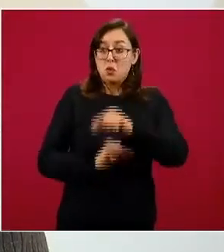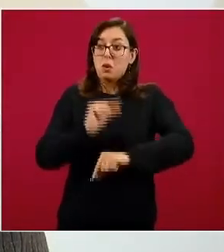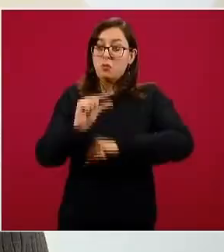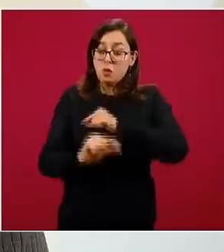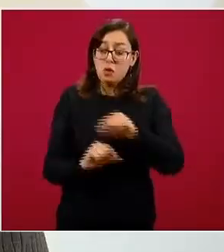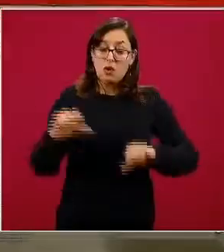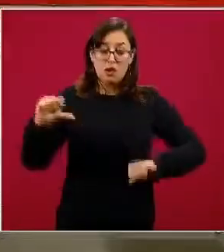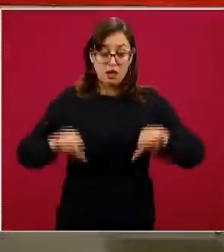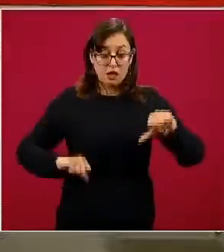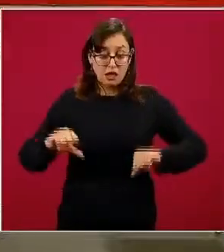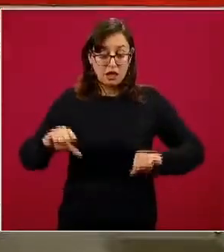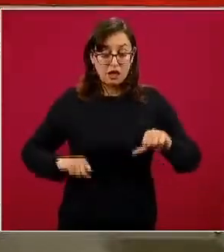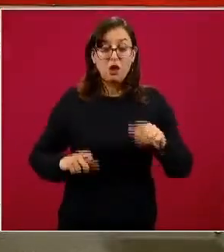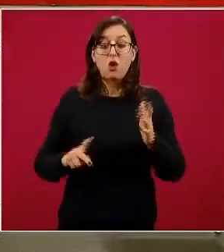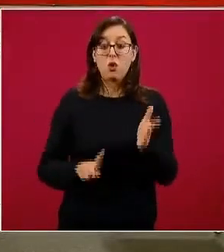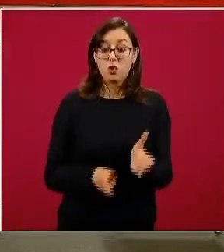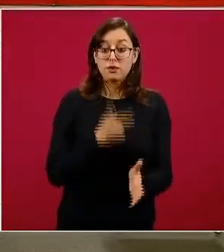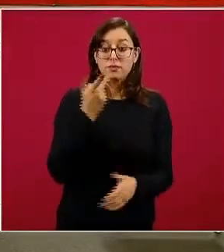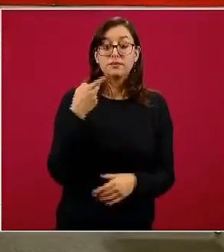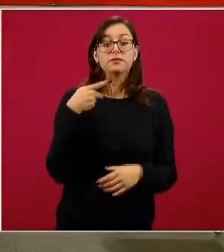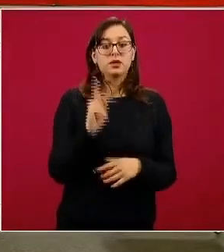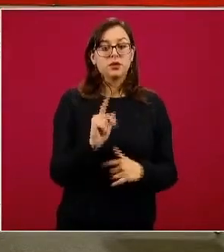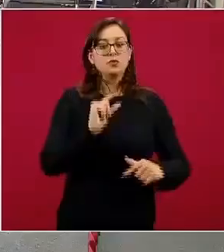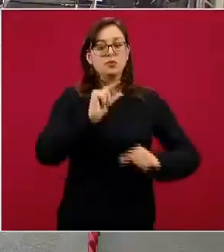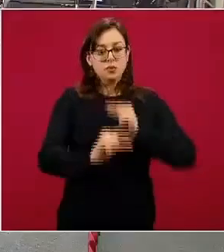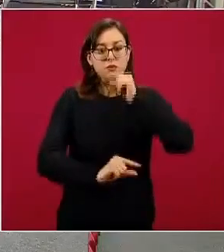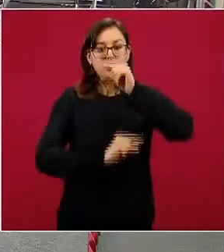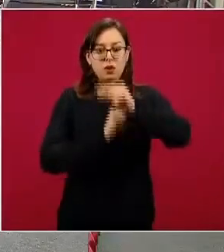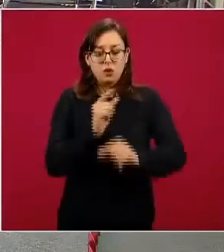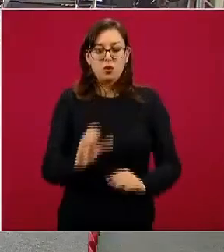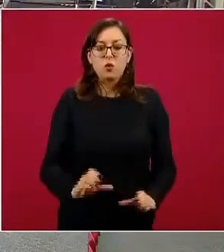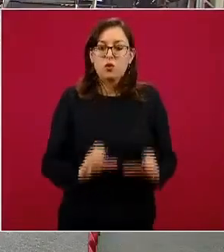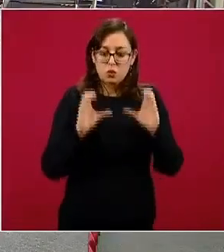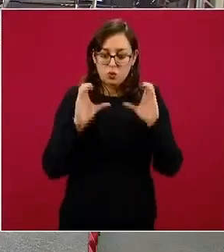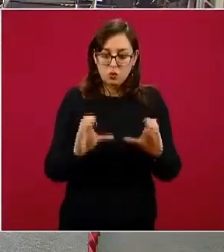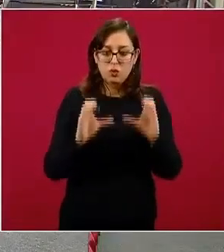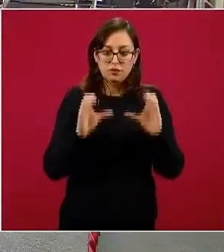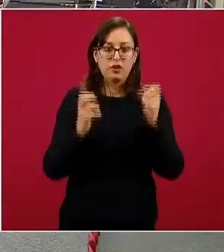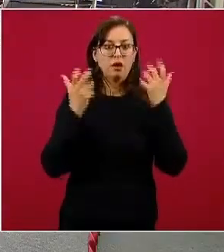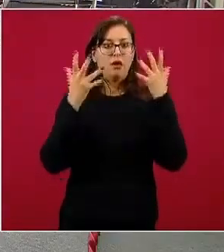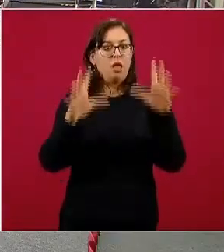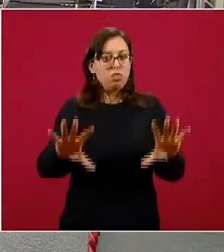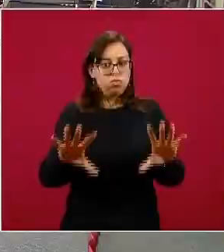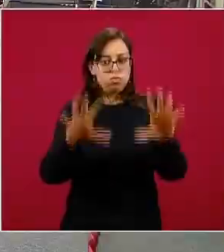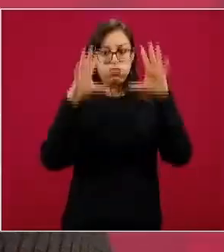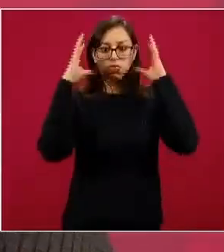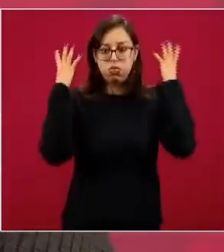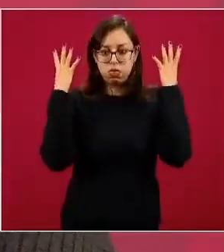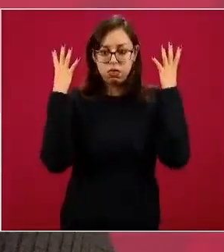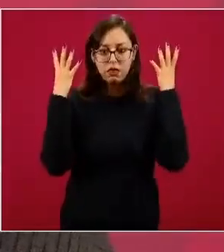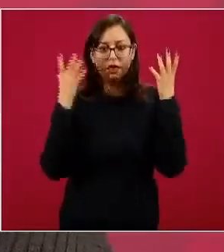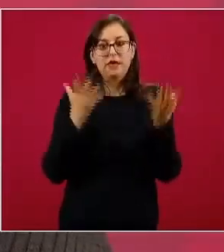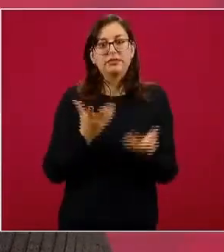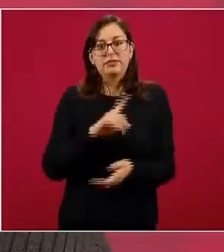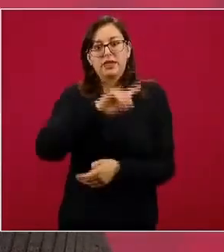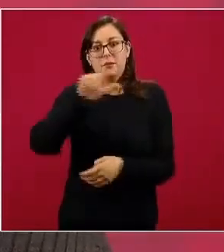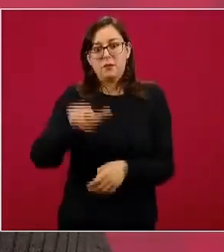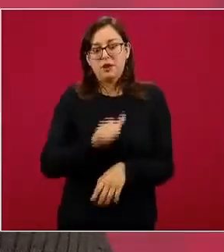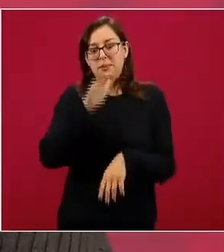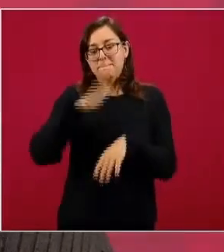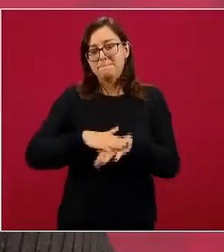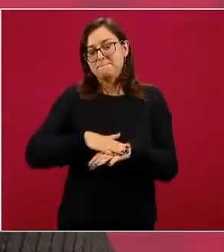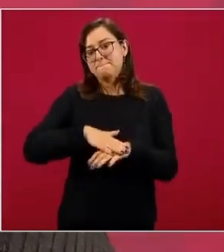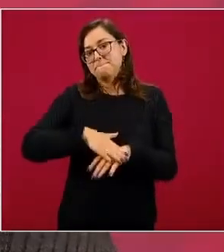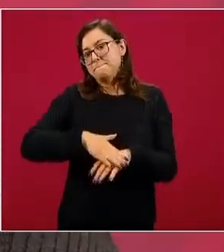manera paulatina, y siempre teniendo la seguridad de no hacerlo de una forma que facilite o en su